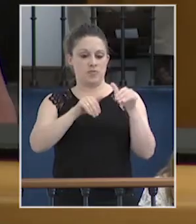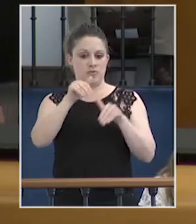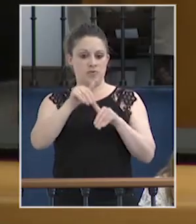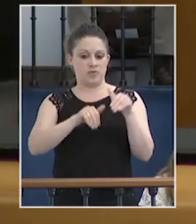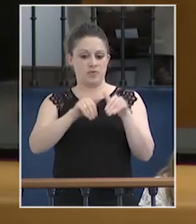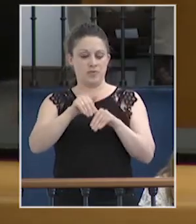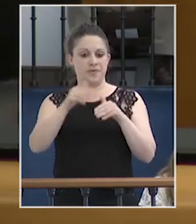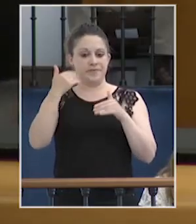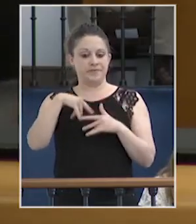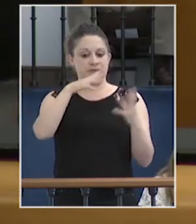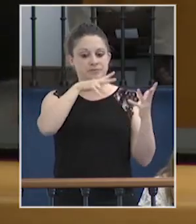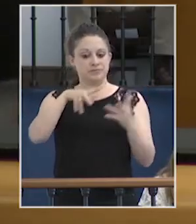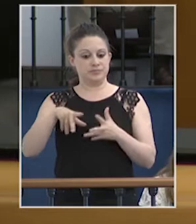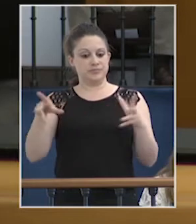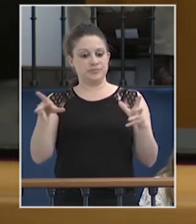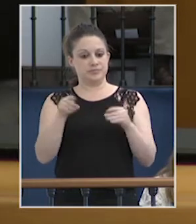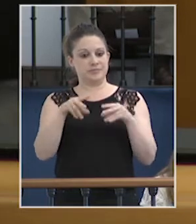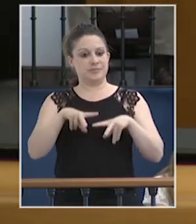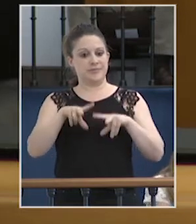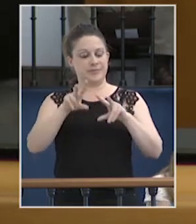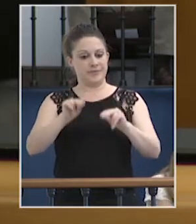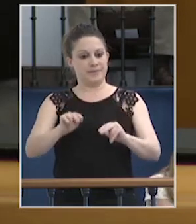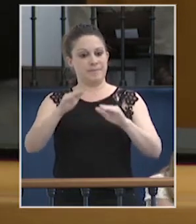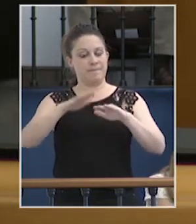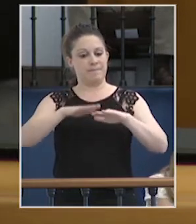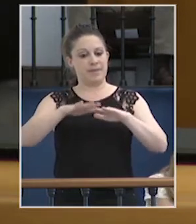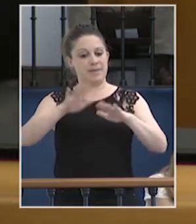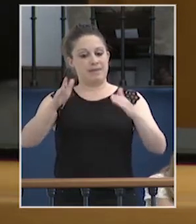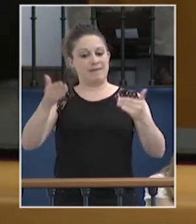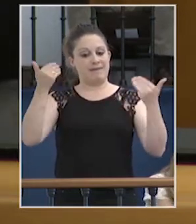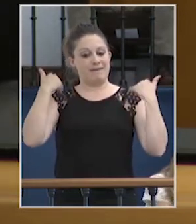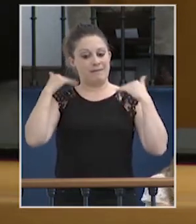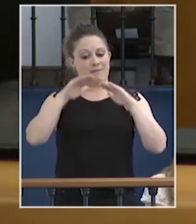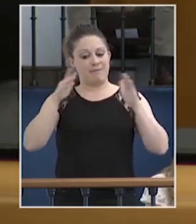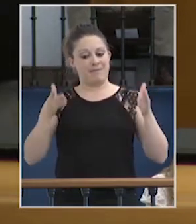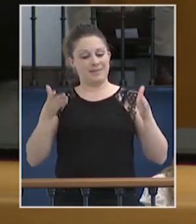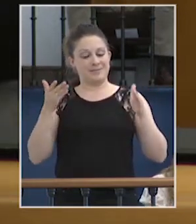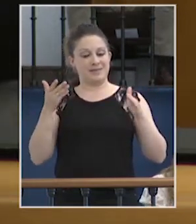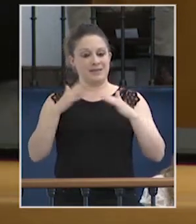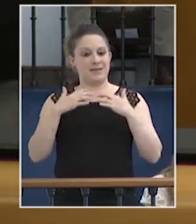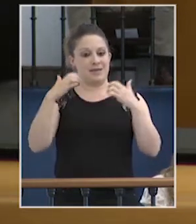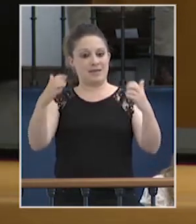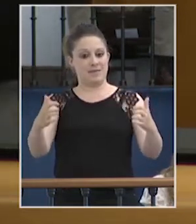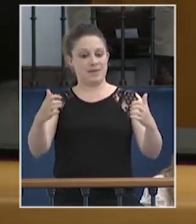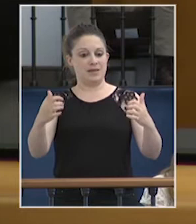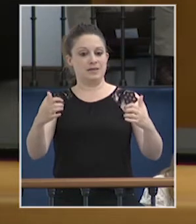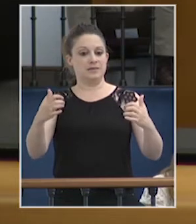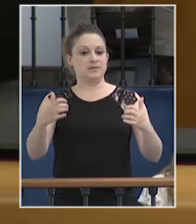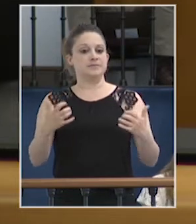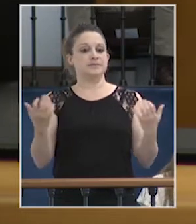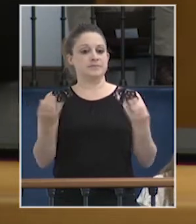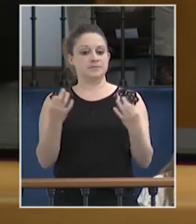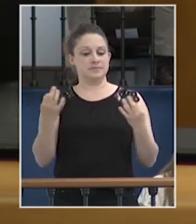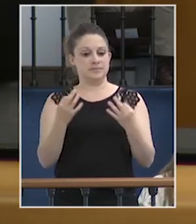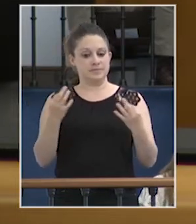Terminado el escrutinio, para proveer los cargos de la mesa de la Cámara, quedan proclamados don